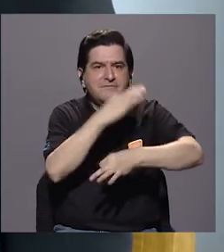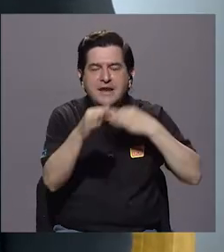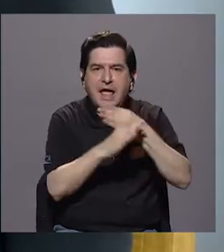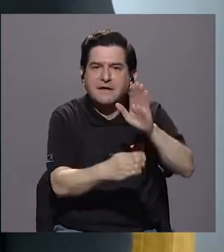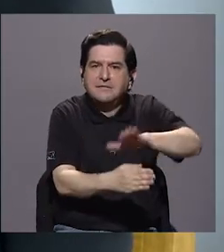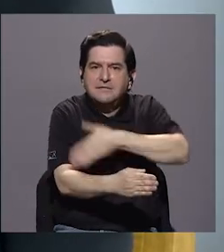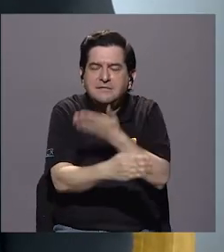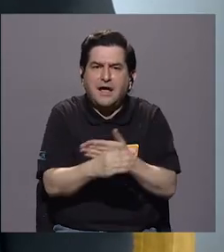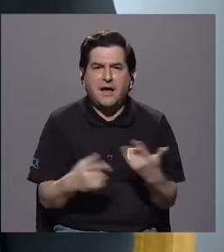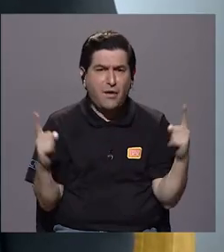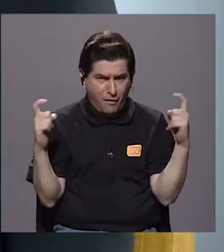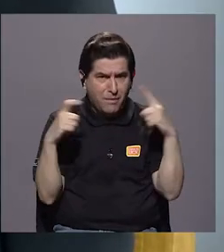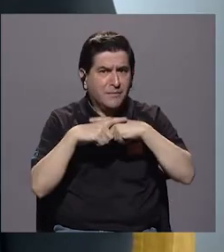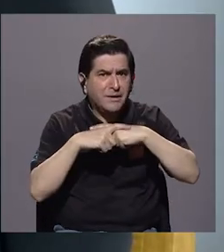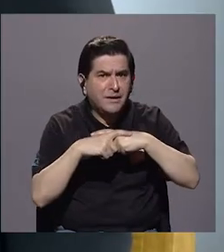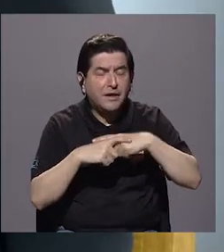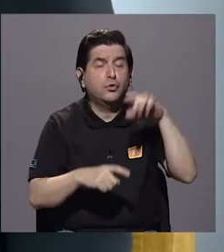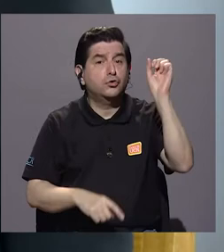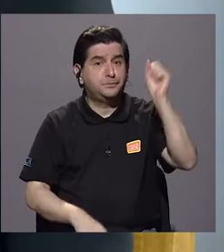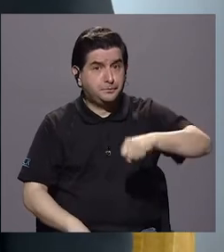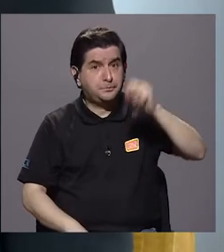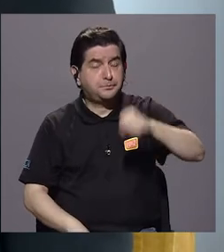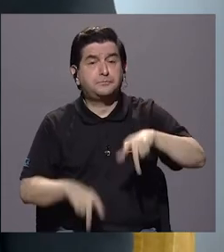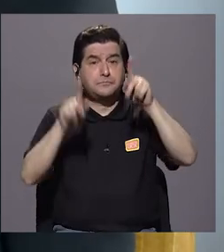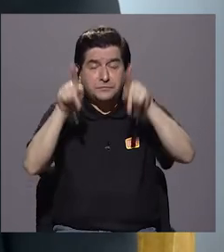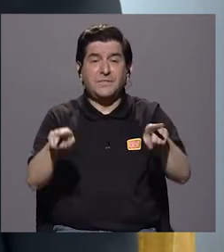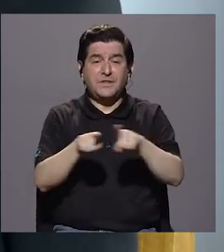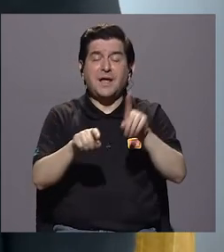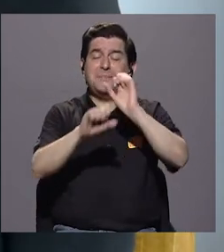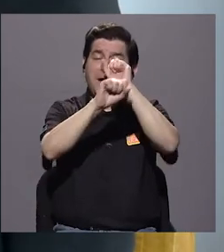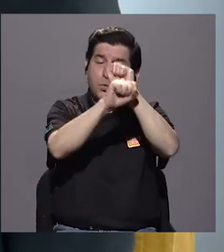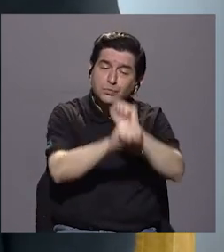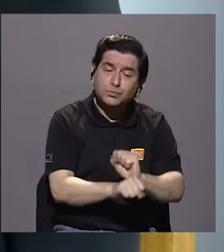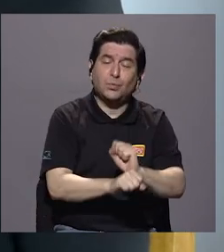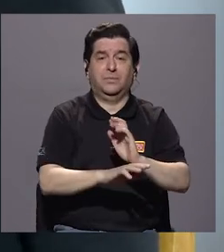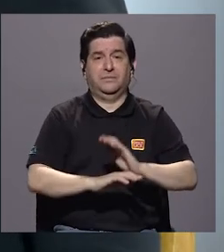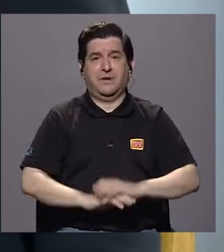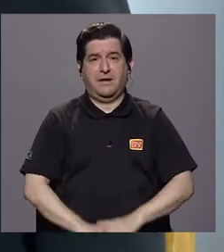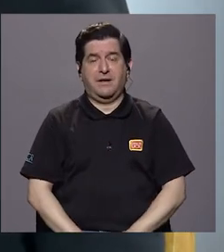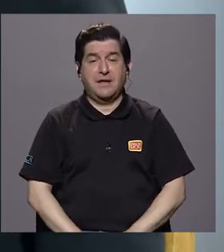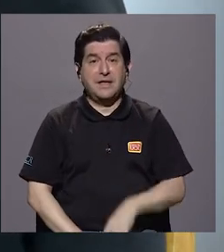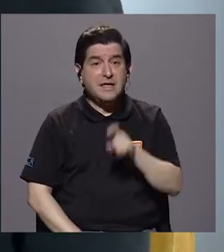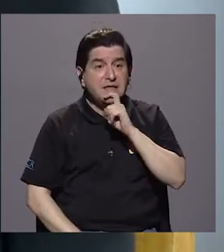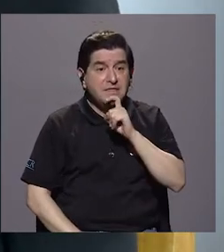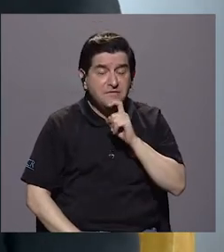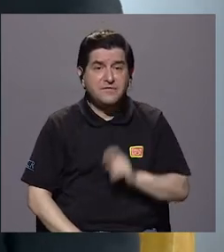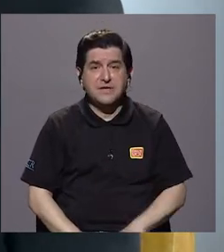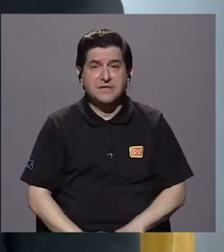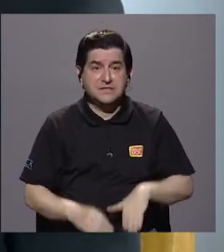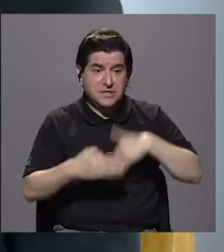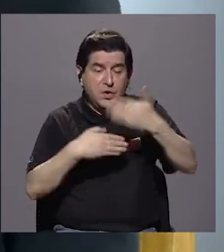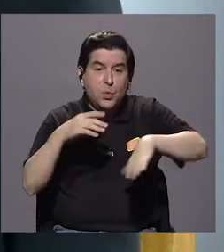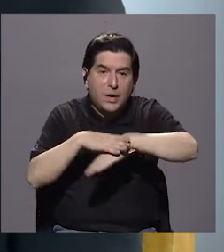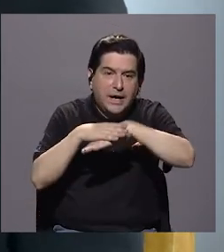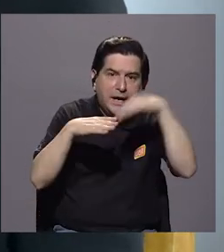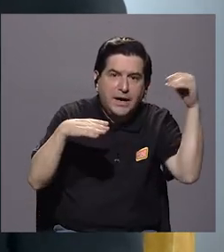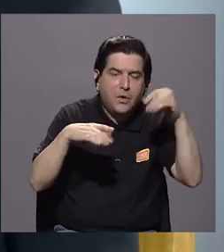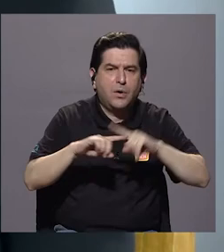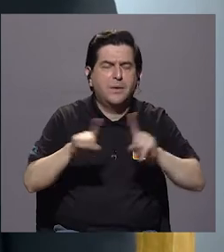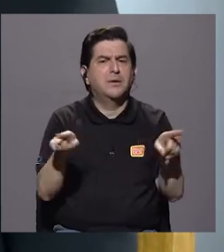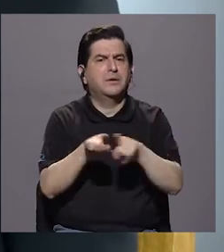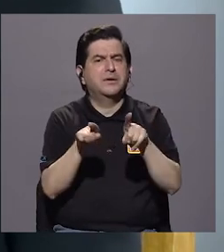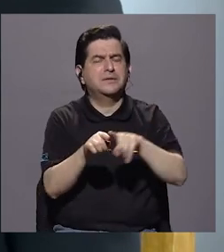complejos. Claro, porque es que la gente también se acostumbra y cuesta sacarlos de ahí, pero también la